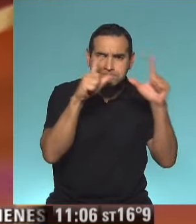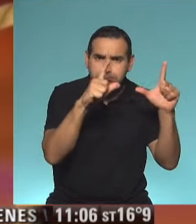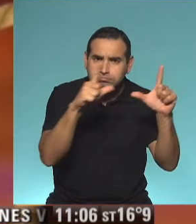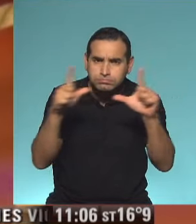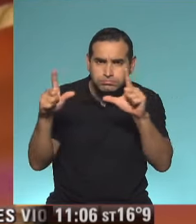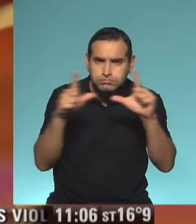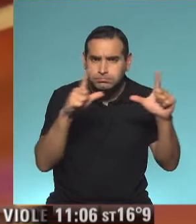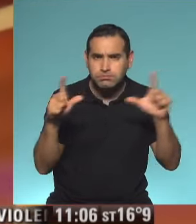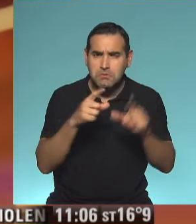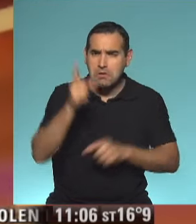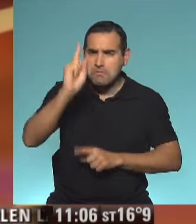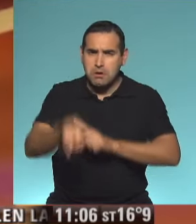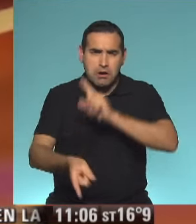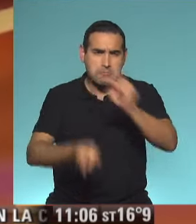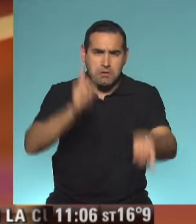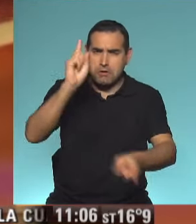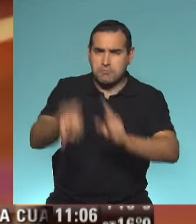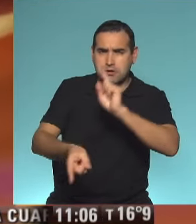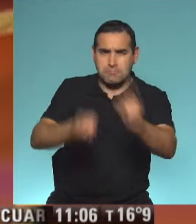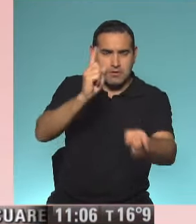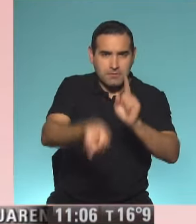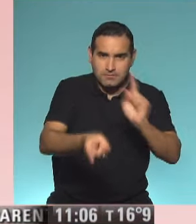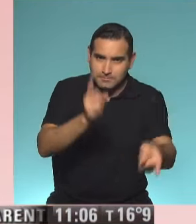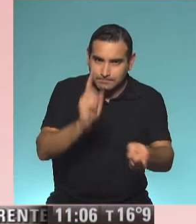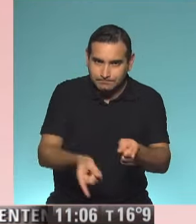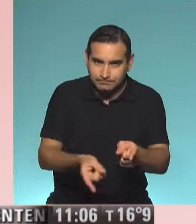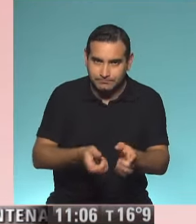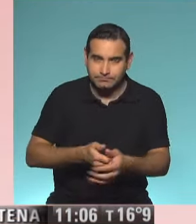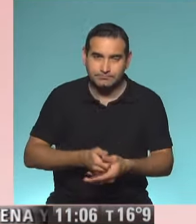desparramando advertencias a voz en cuello.